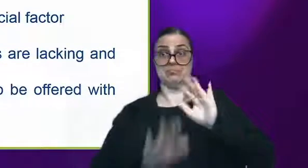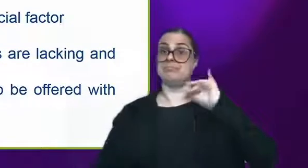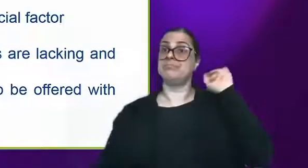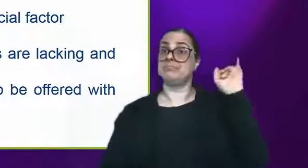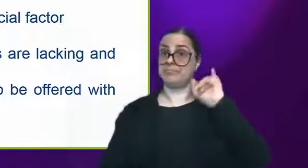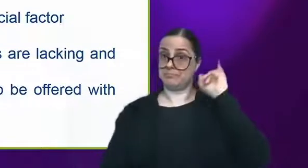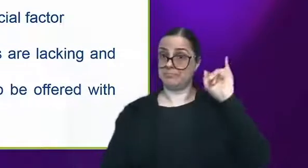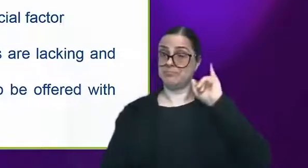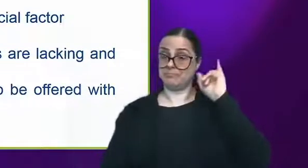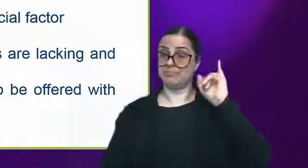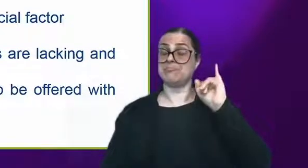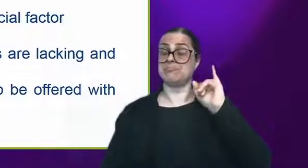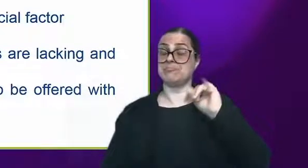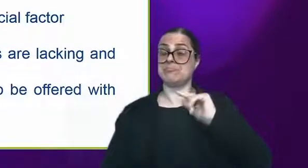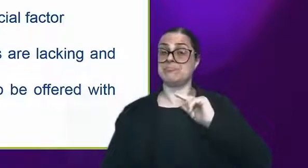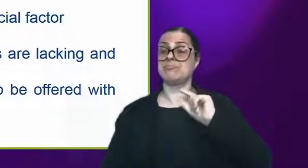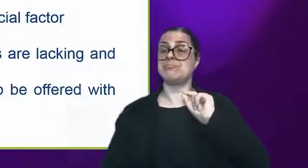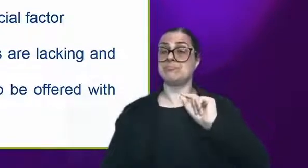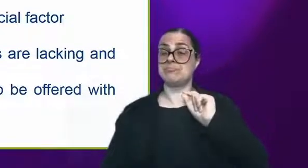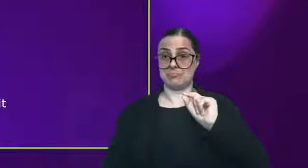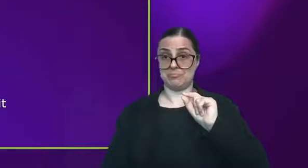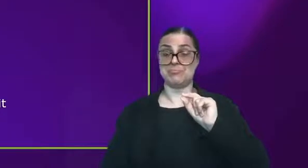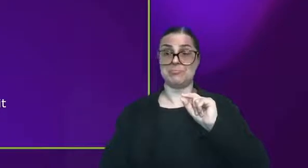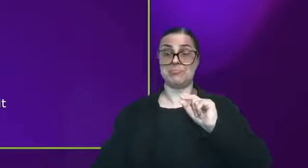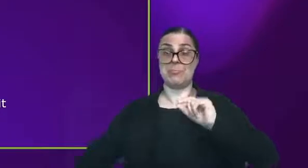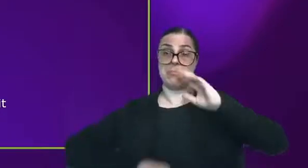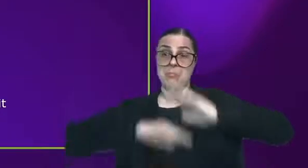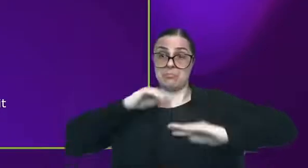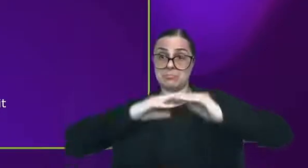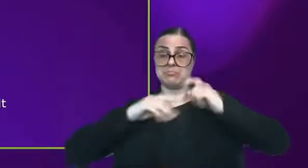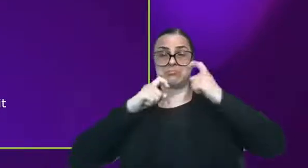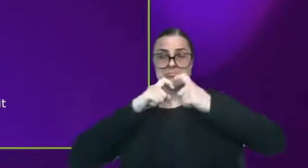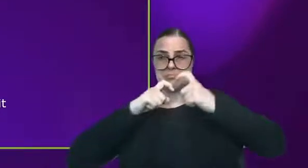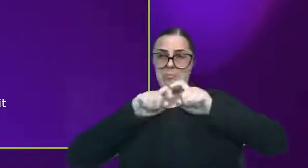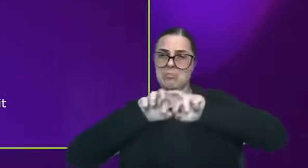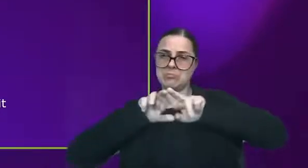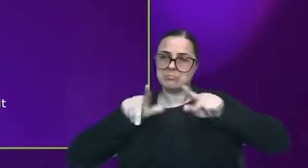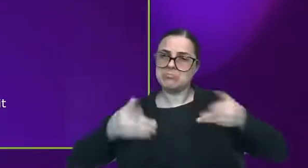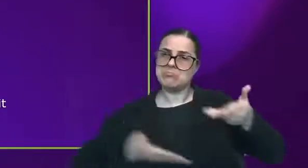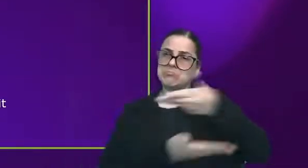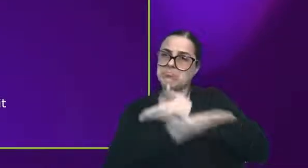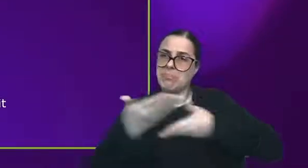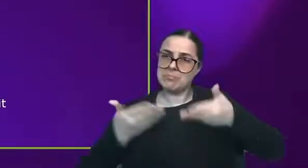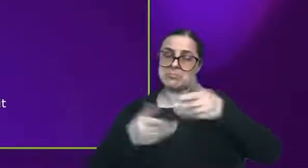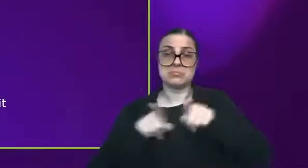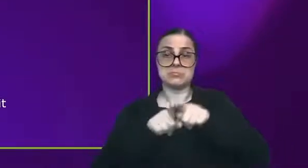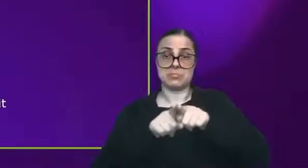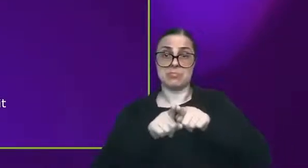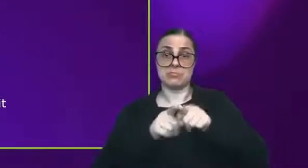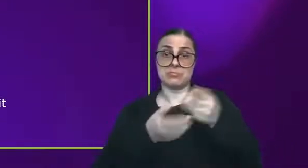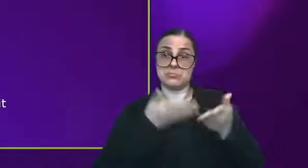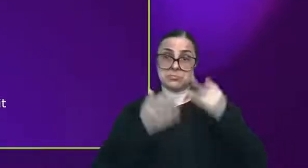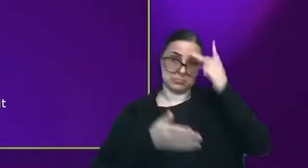e individualizado en cada uno de estos pacientes. Les agradezco mucho.